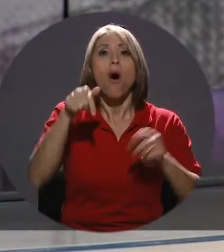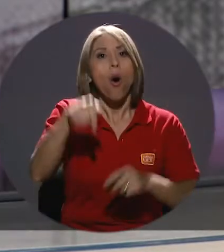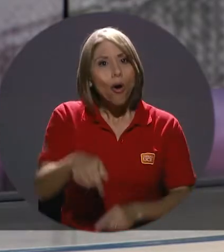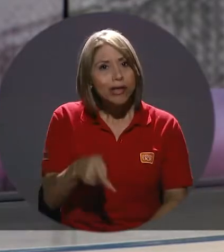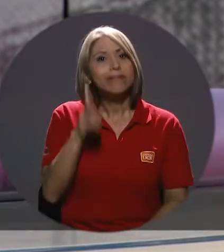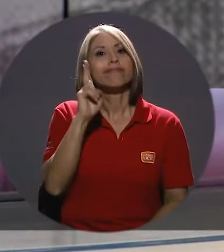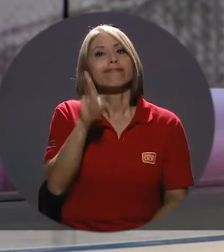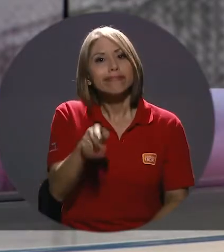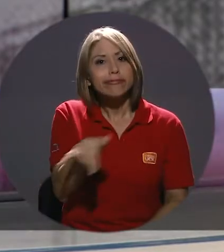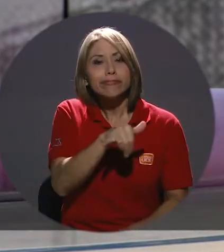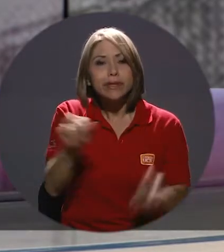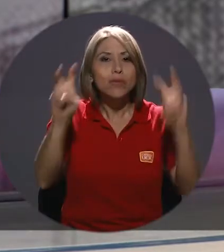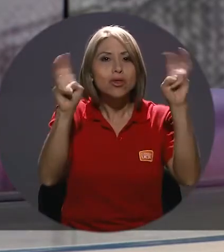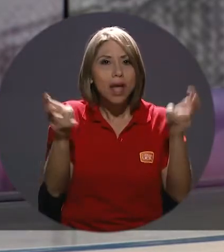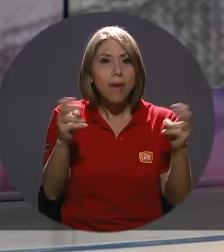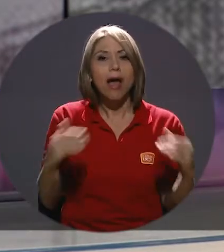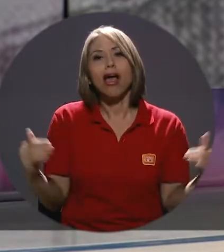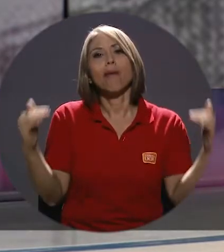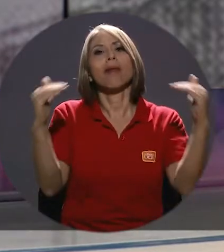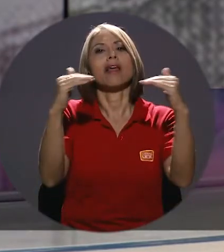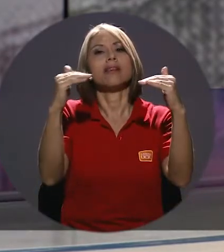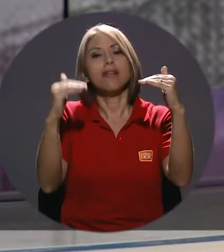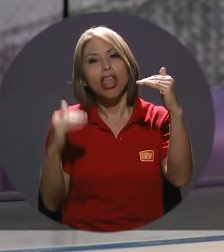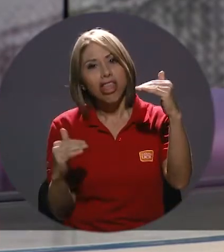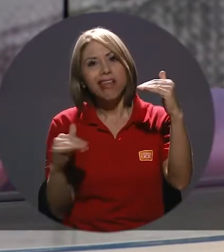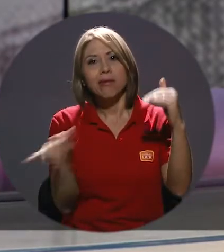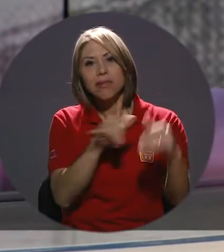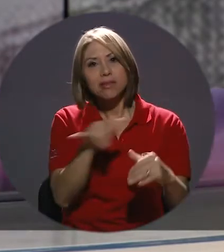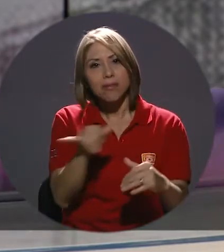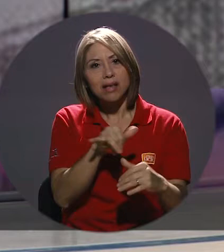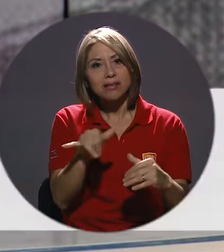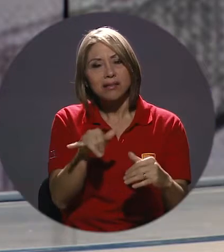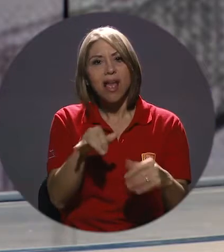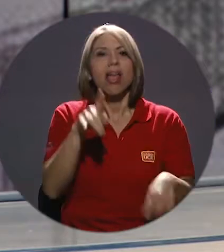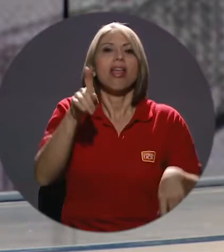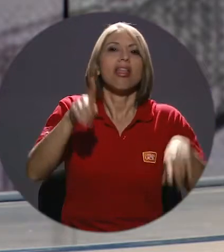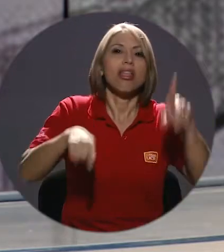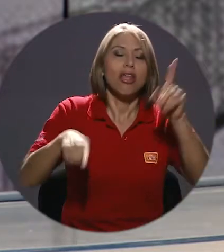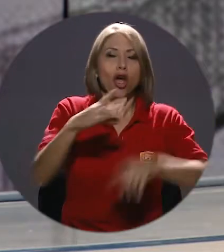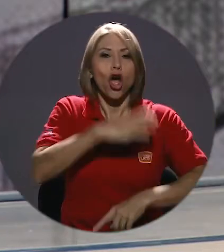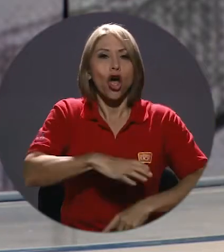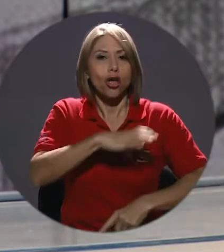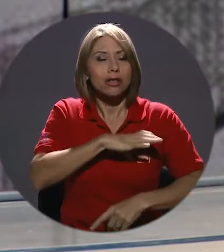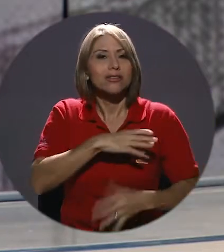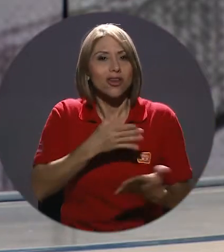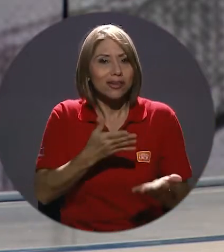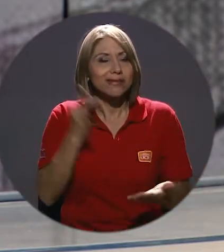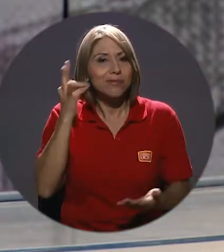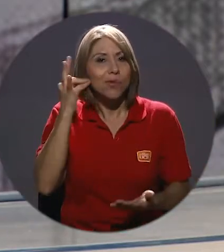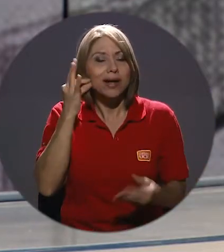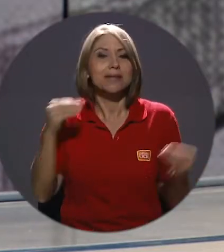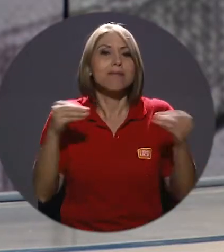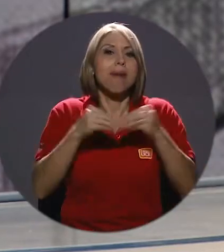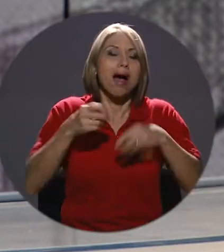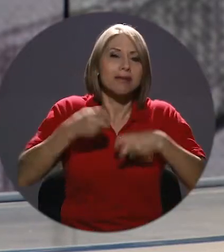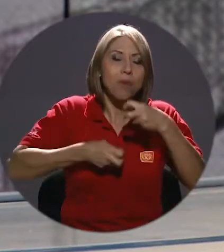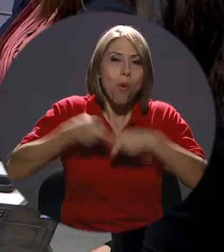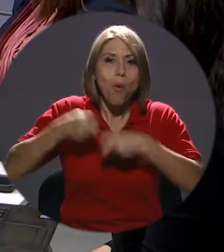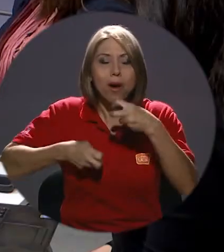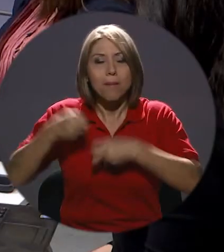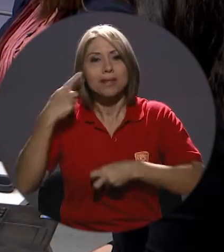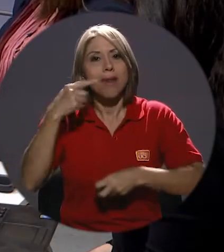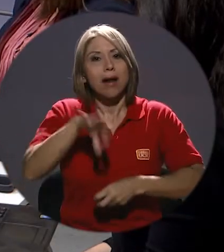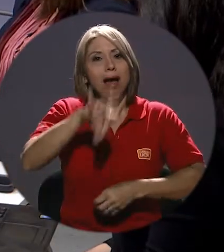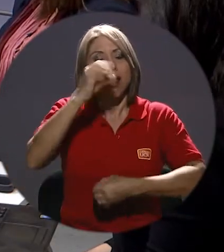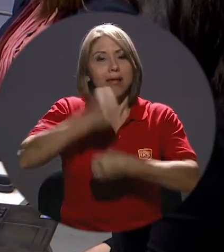del mismo, son las mismas brechas, son las mismas condiciones donde las mujeres por lo general tienen mayores dificultades en